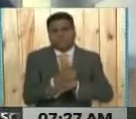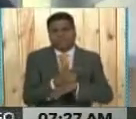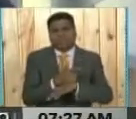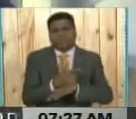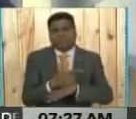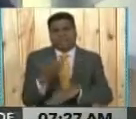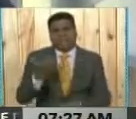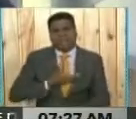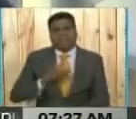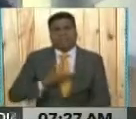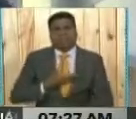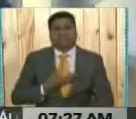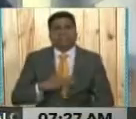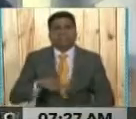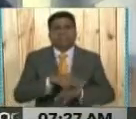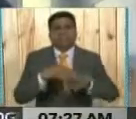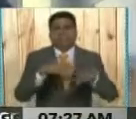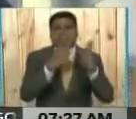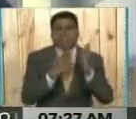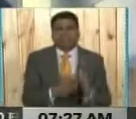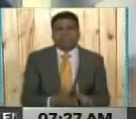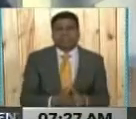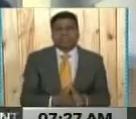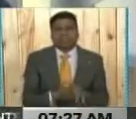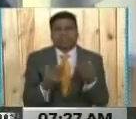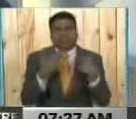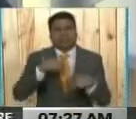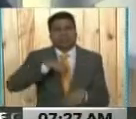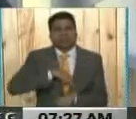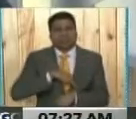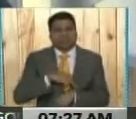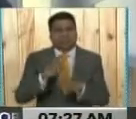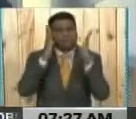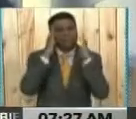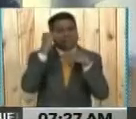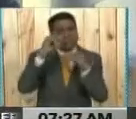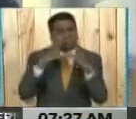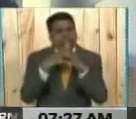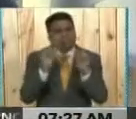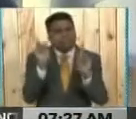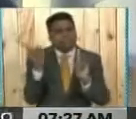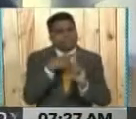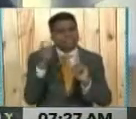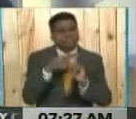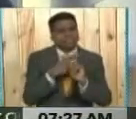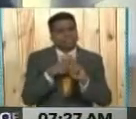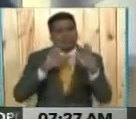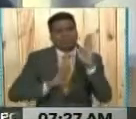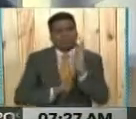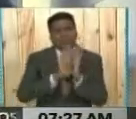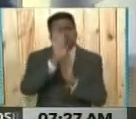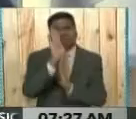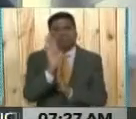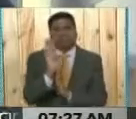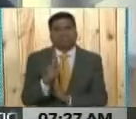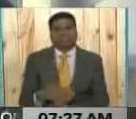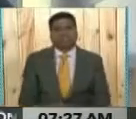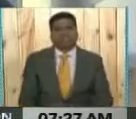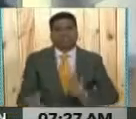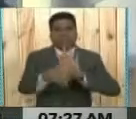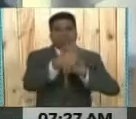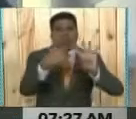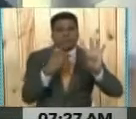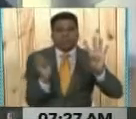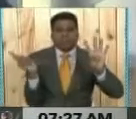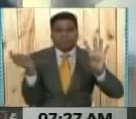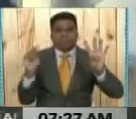alcaldías y el Ministerio de la Cultura, concentrándonos en las prioridades para desarrollar en el cuatrimestre. En ese